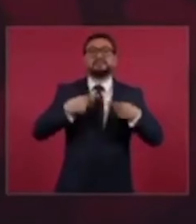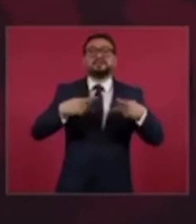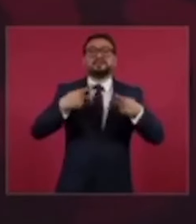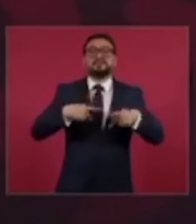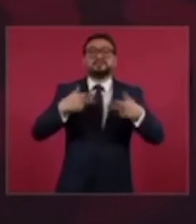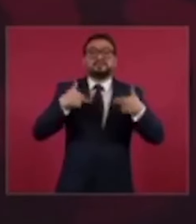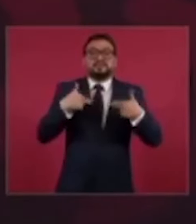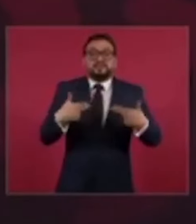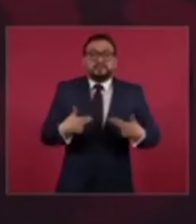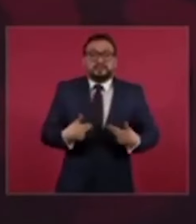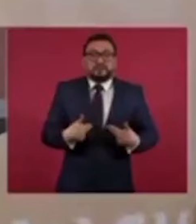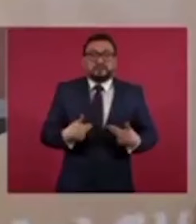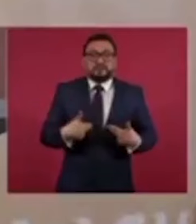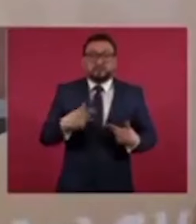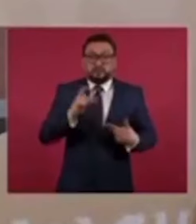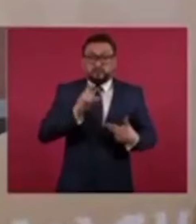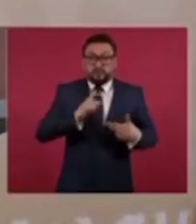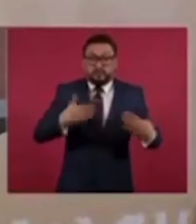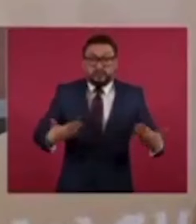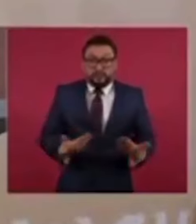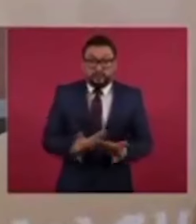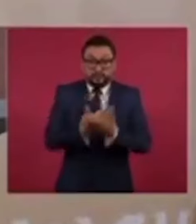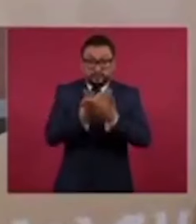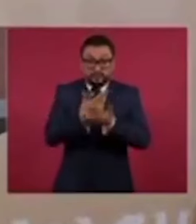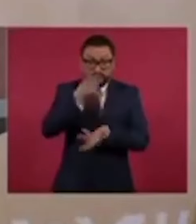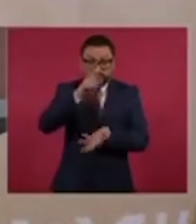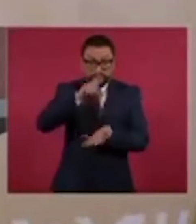no nacemos malos,